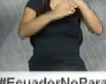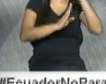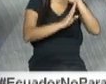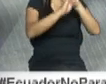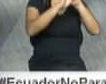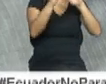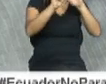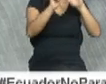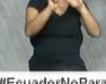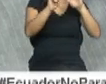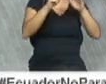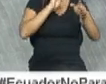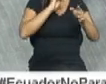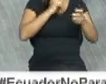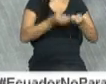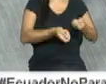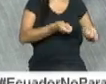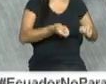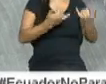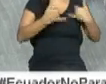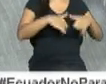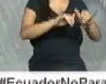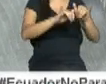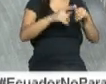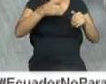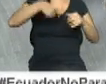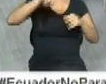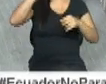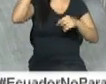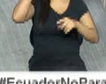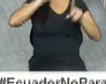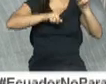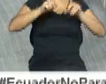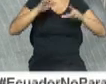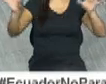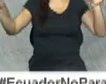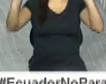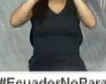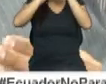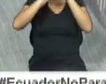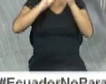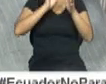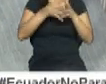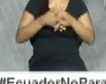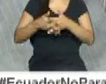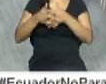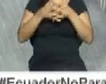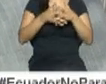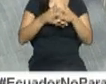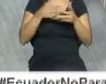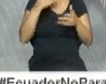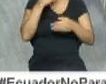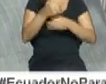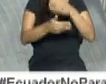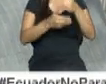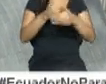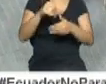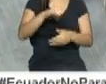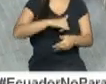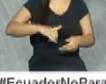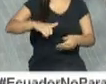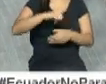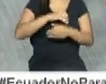izquierda, y más que de izquierda, digamos, nacional populares, uh-huh, democráticos, de construcción democrática, de construcción de